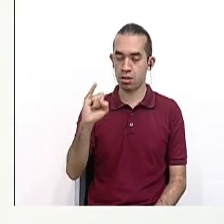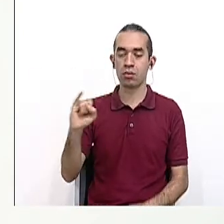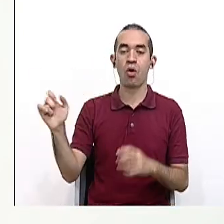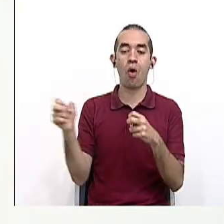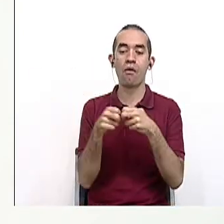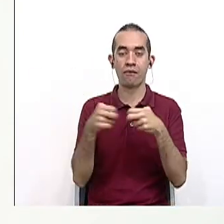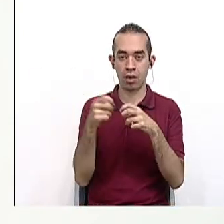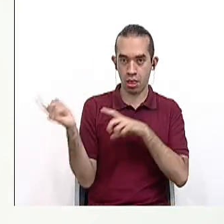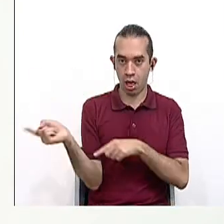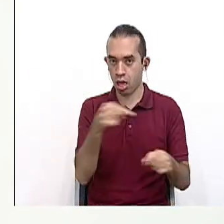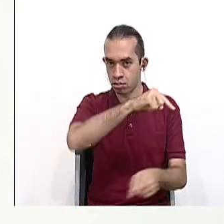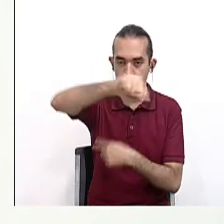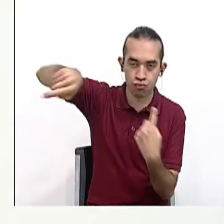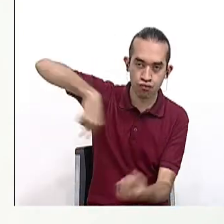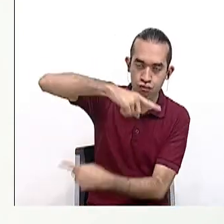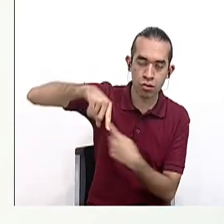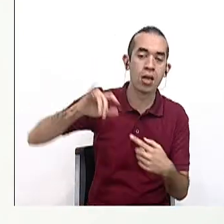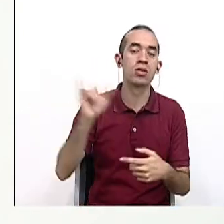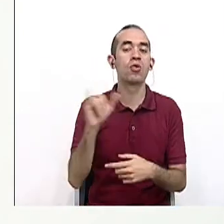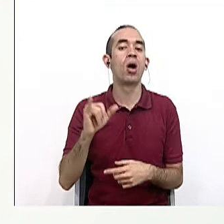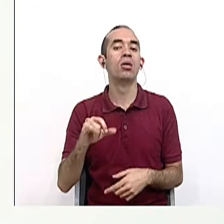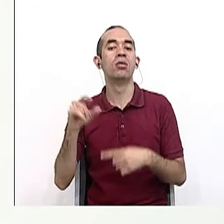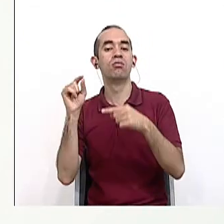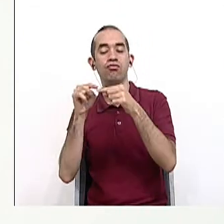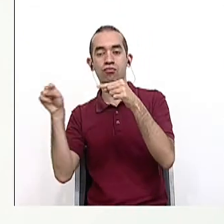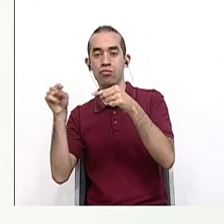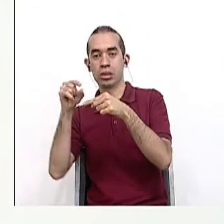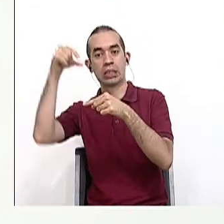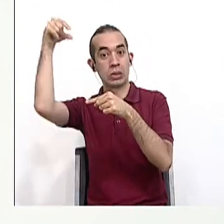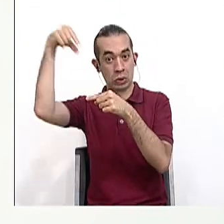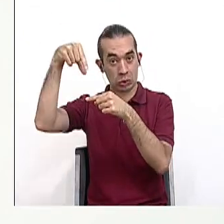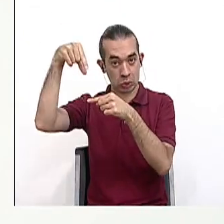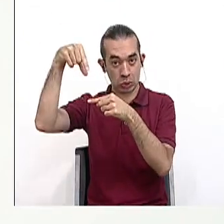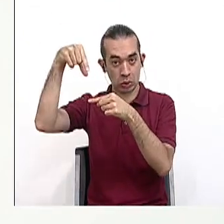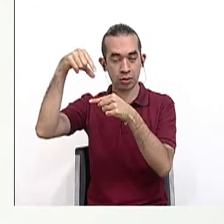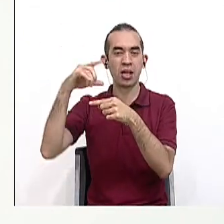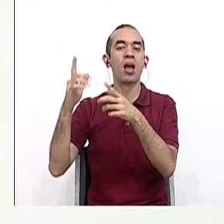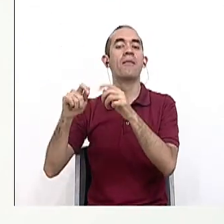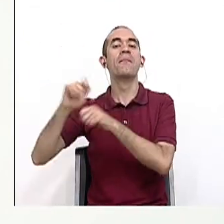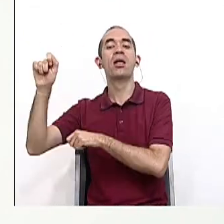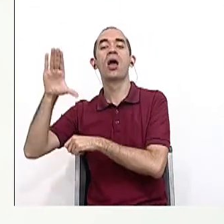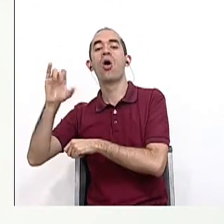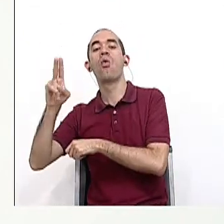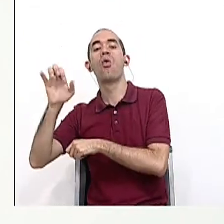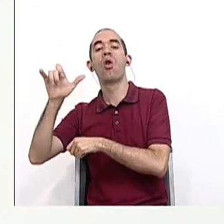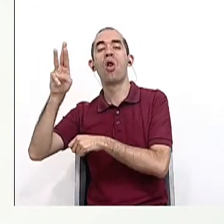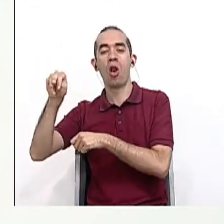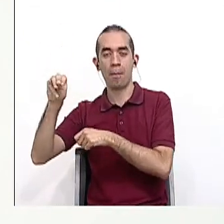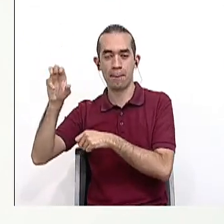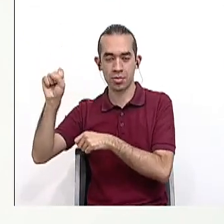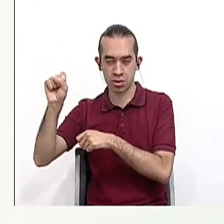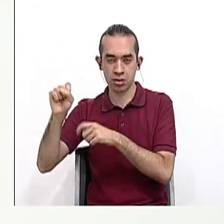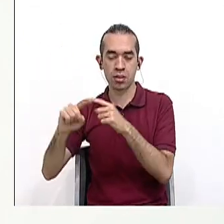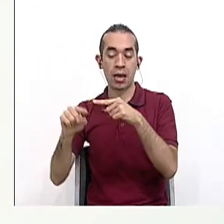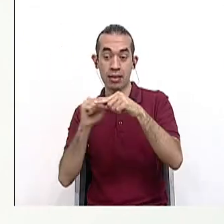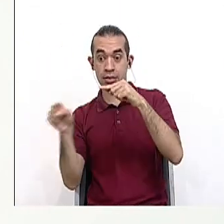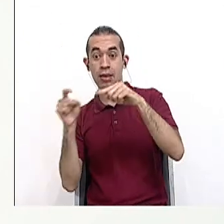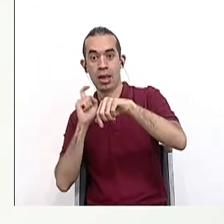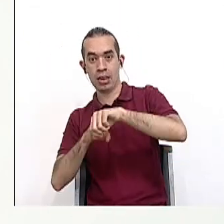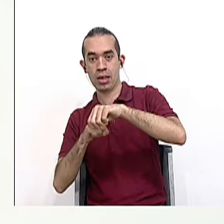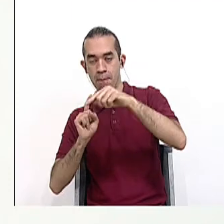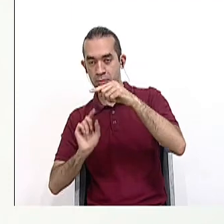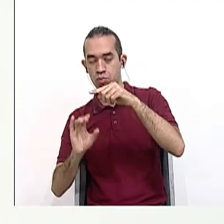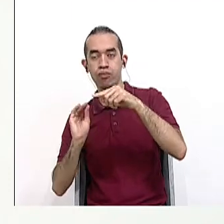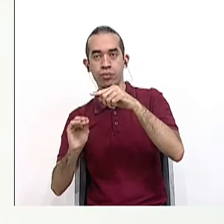mayúscula es igual a la carga que se expresa en coulombs entre el tiempo, que tiene que estar expresado en